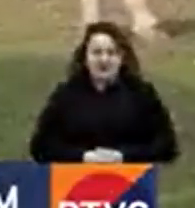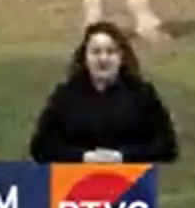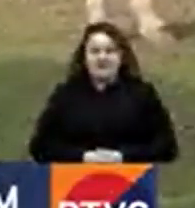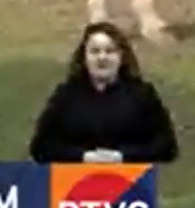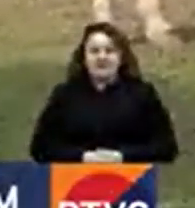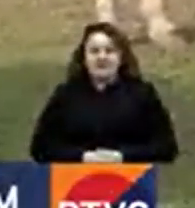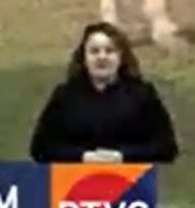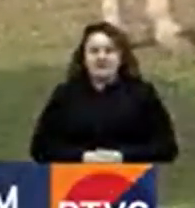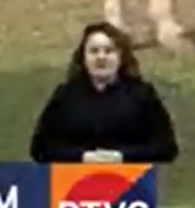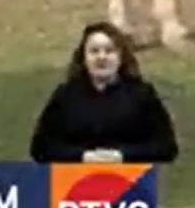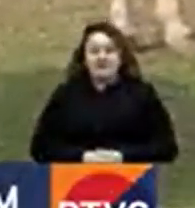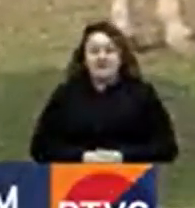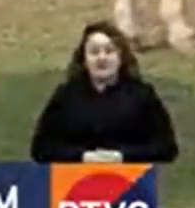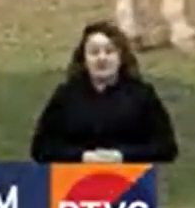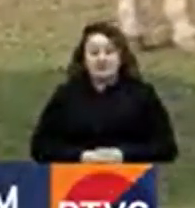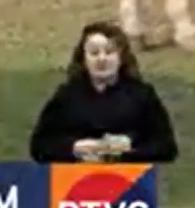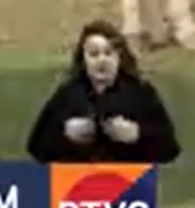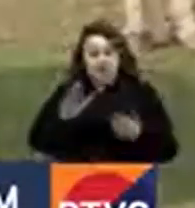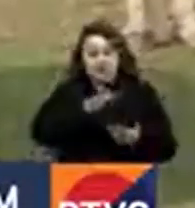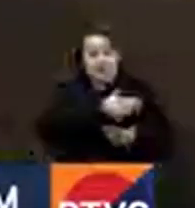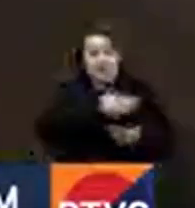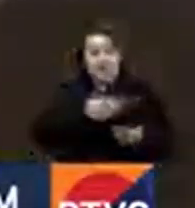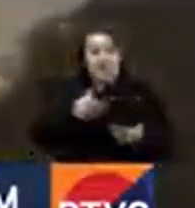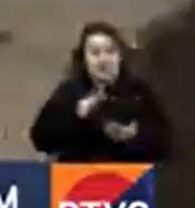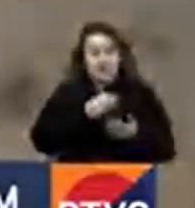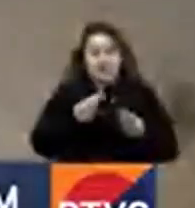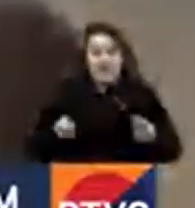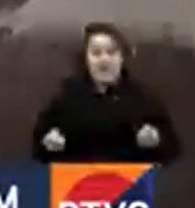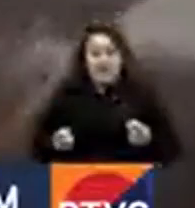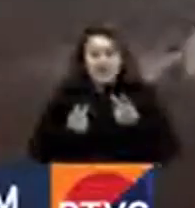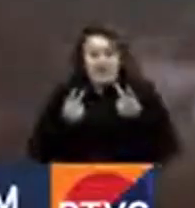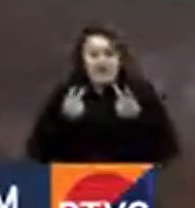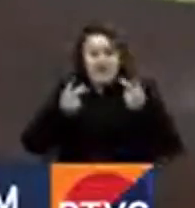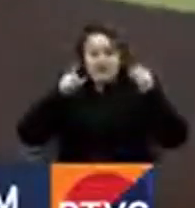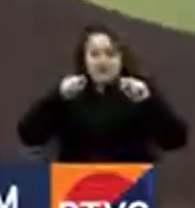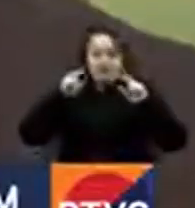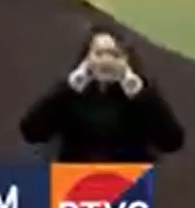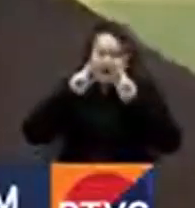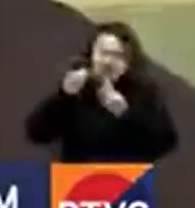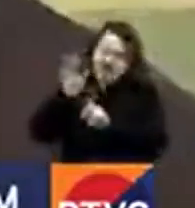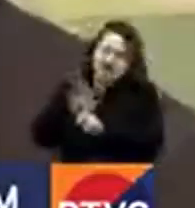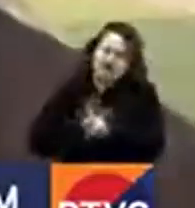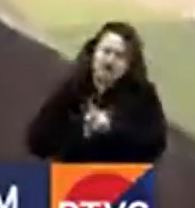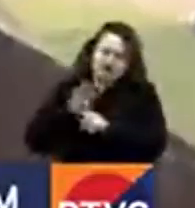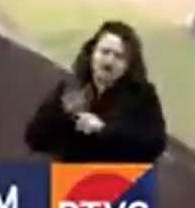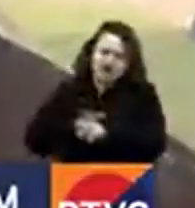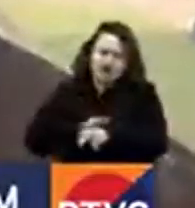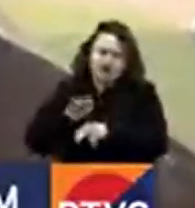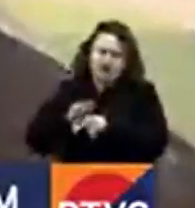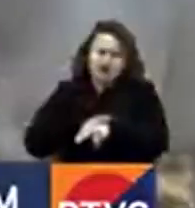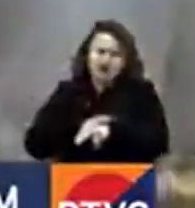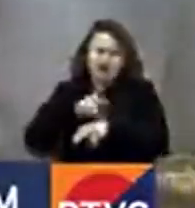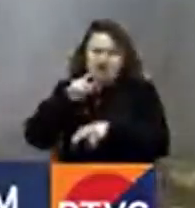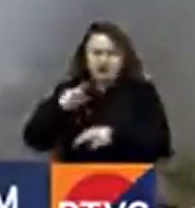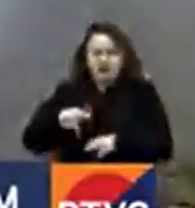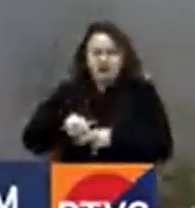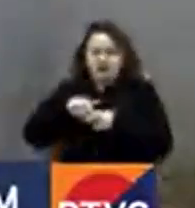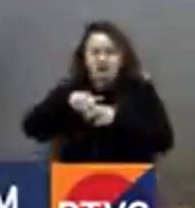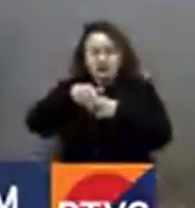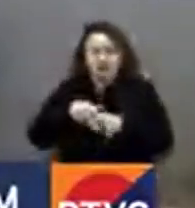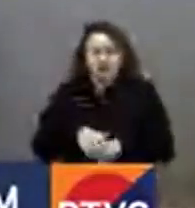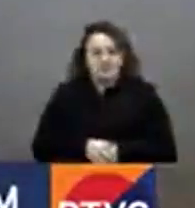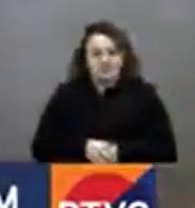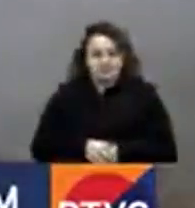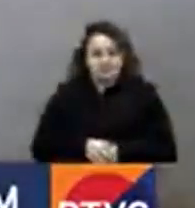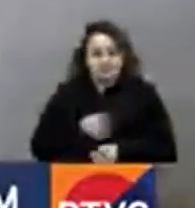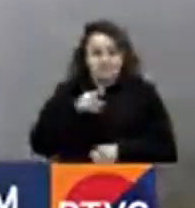No solo los recibieron con musicoterapia en vivo, sino también mimos y caricias de sus jinetes militares. Él es domador